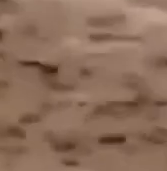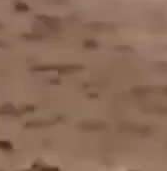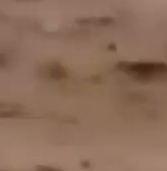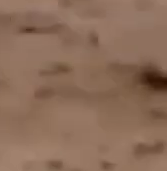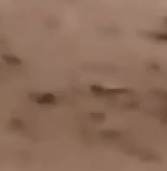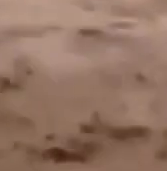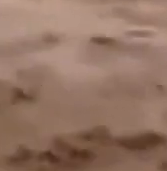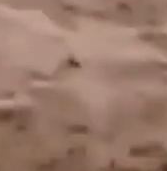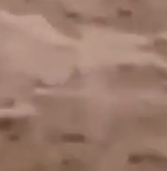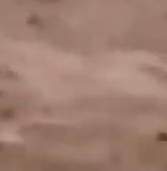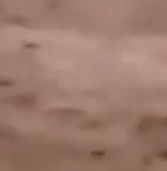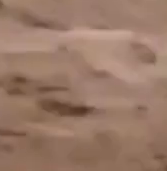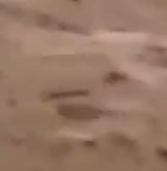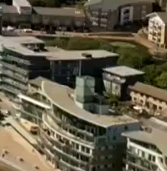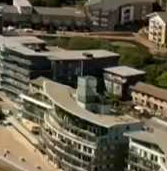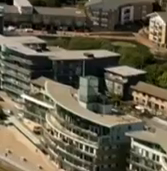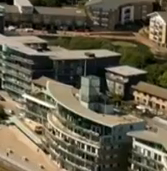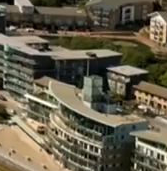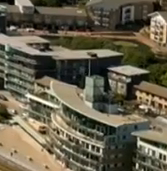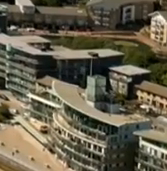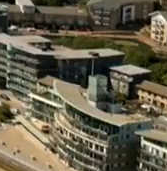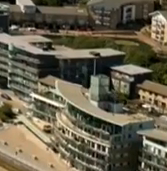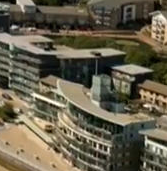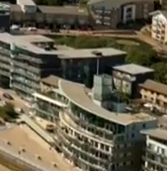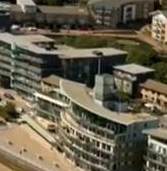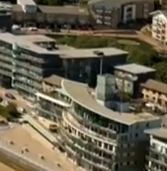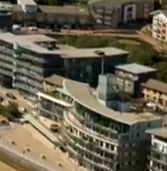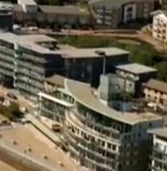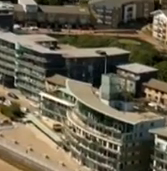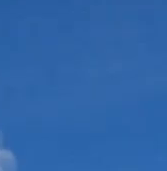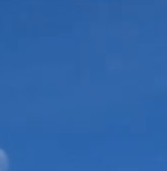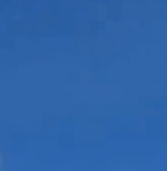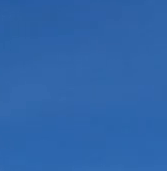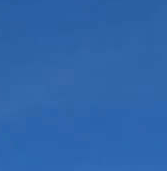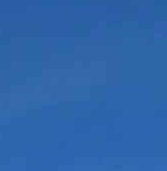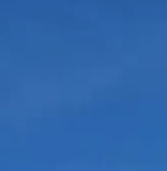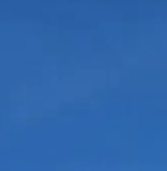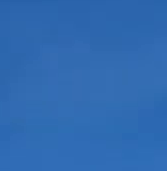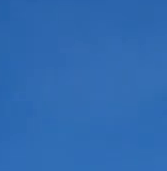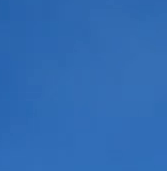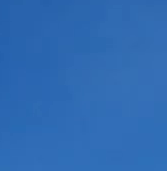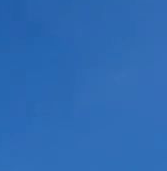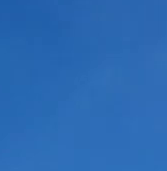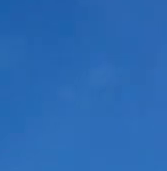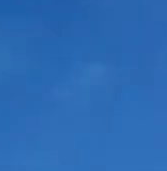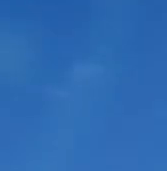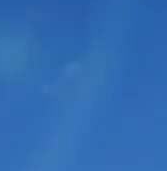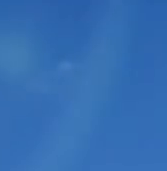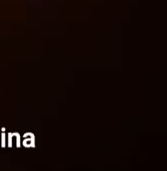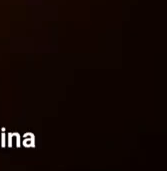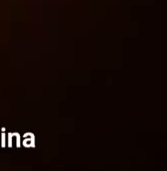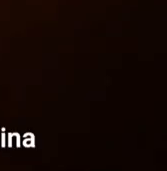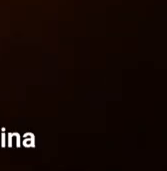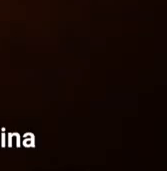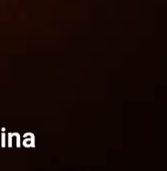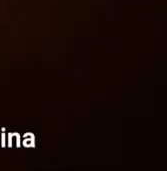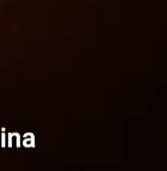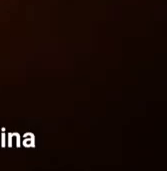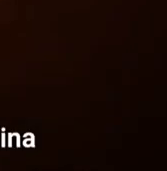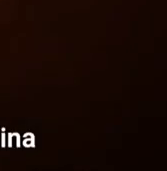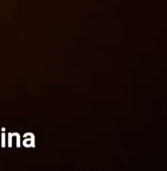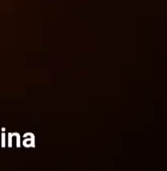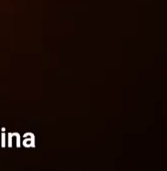75% de la precipitación anual Mientras tanto en Europa este verano se vivieron sequías extremas ondas de calor e incendios